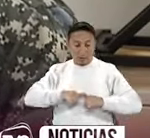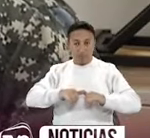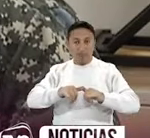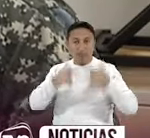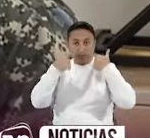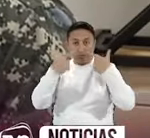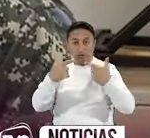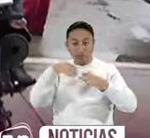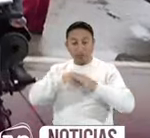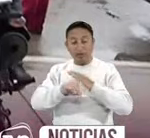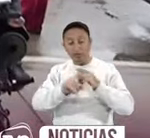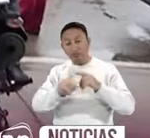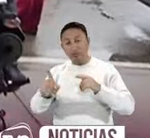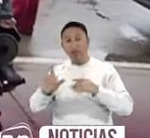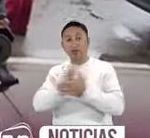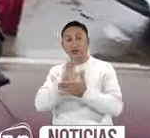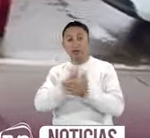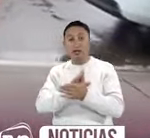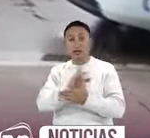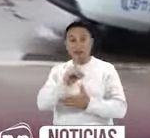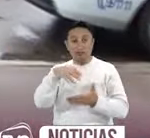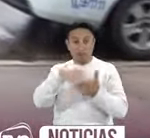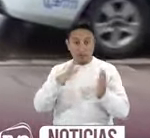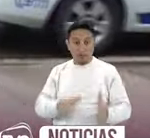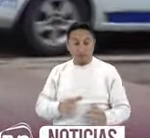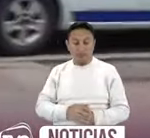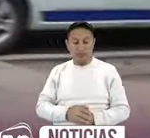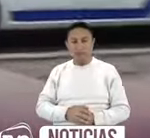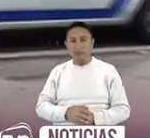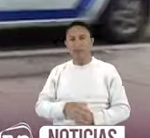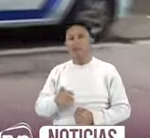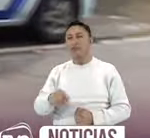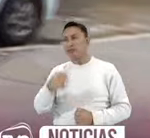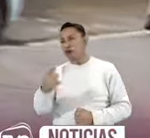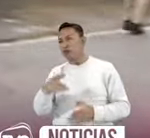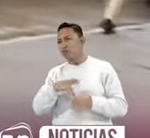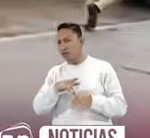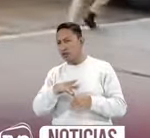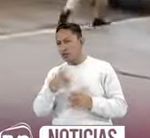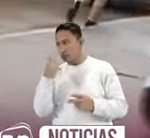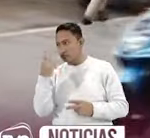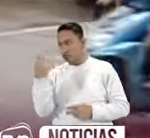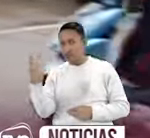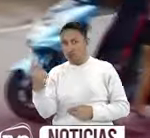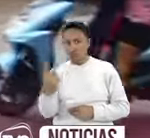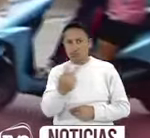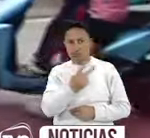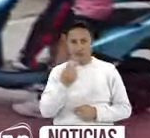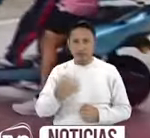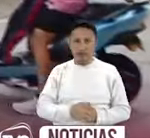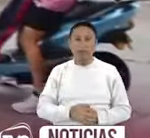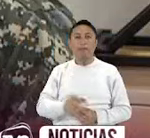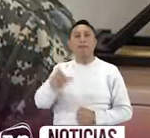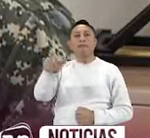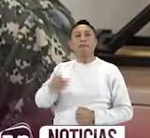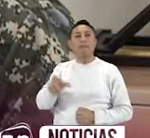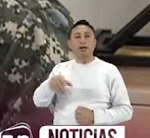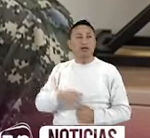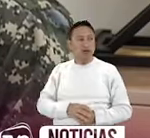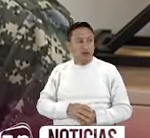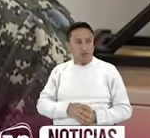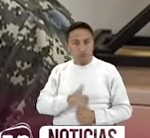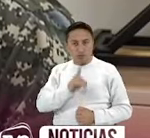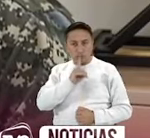salida de los estudiantes e identificando factores de riesgo externos a la unidad educativa. Personas que se dedican a economías criminales como venta de